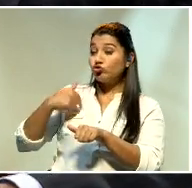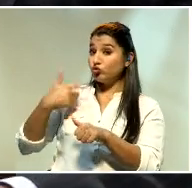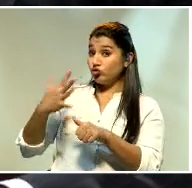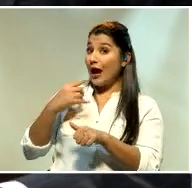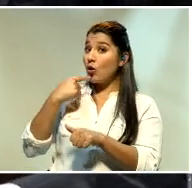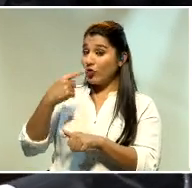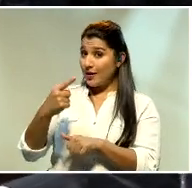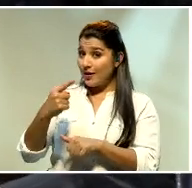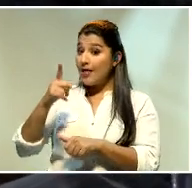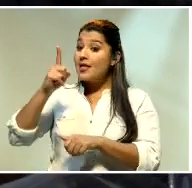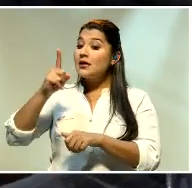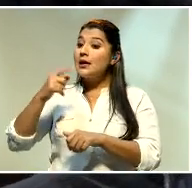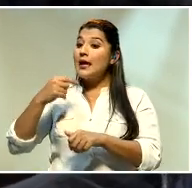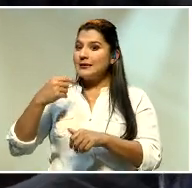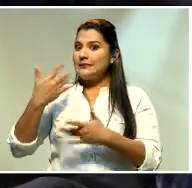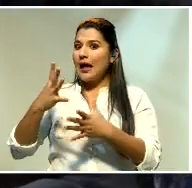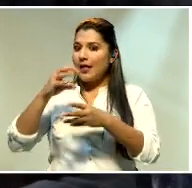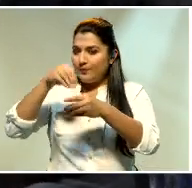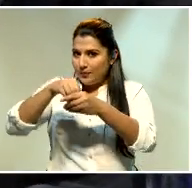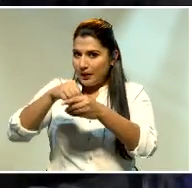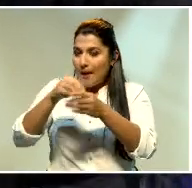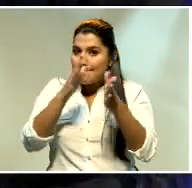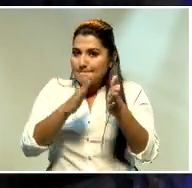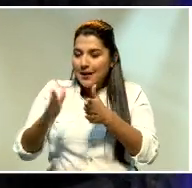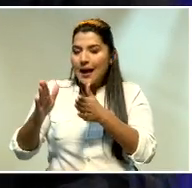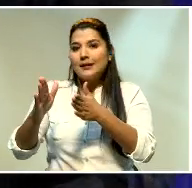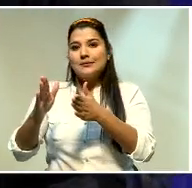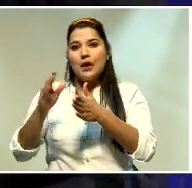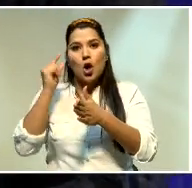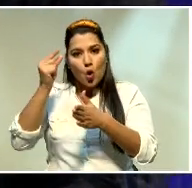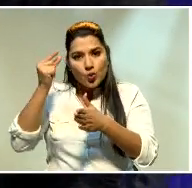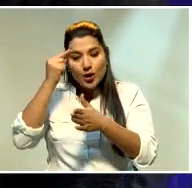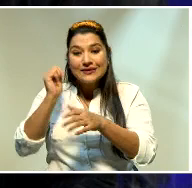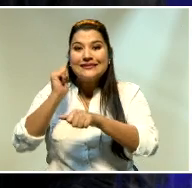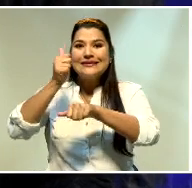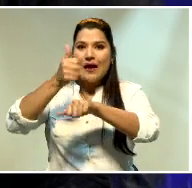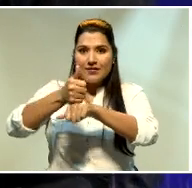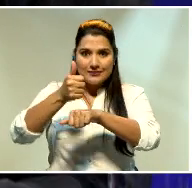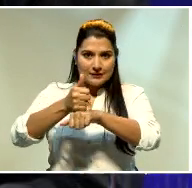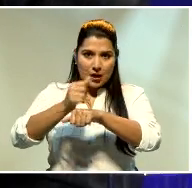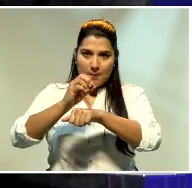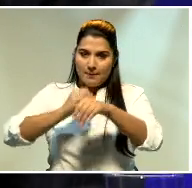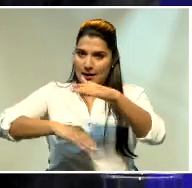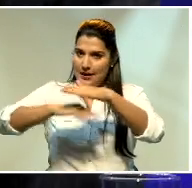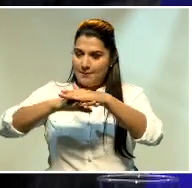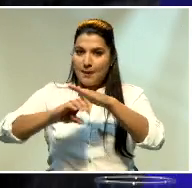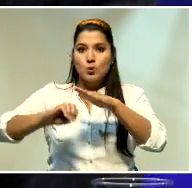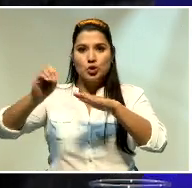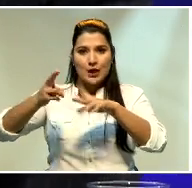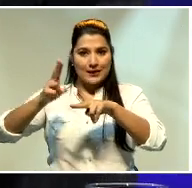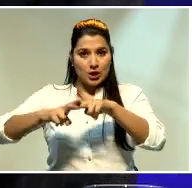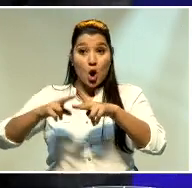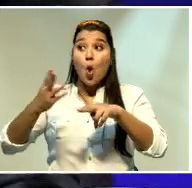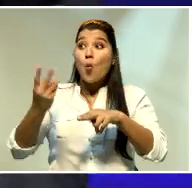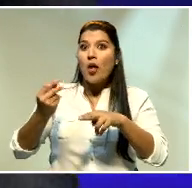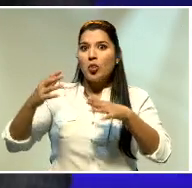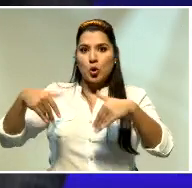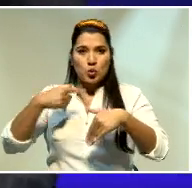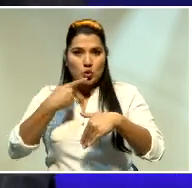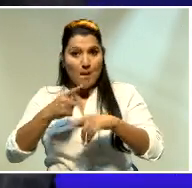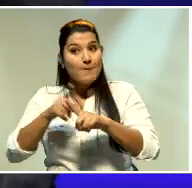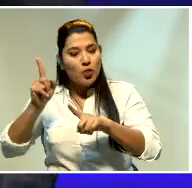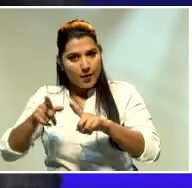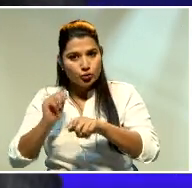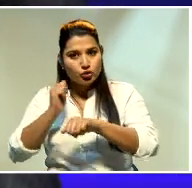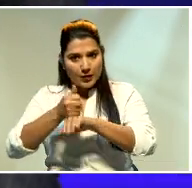gobierno que hay que poner una tasa de usura. No decimos el número, pero sí hay que ponerla. Dos, los bancos públicos